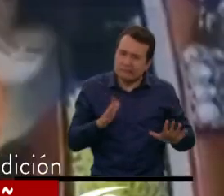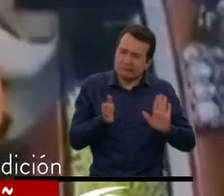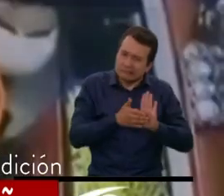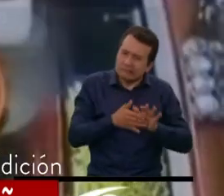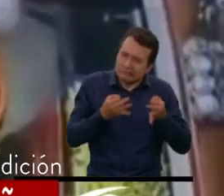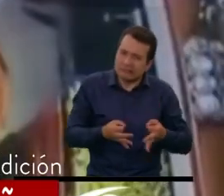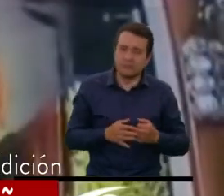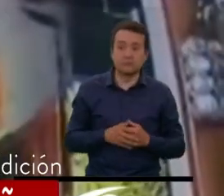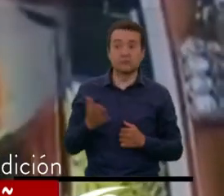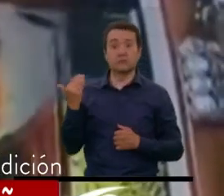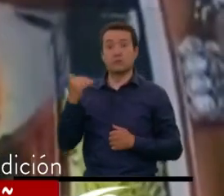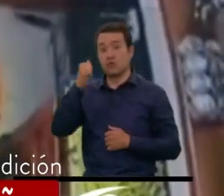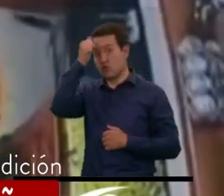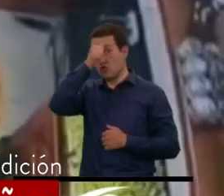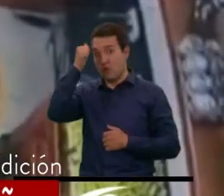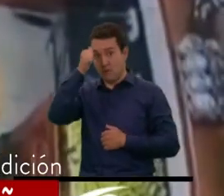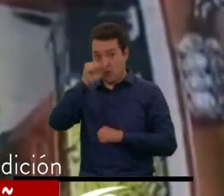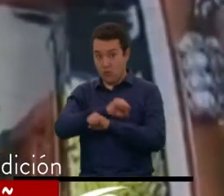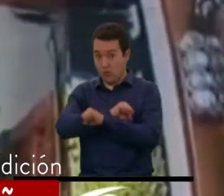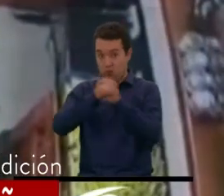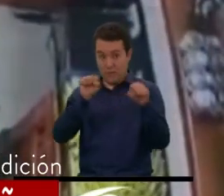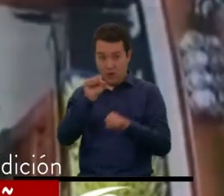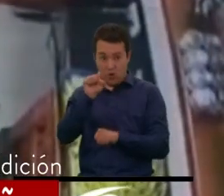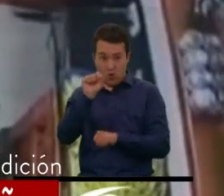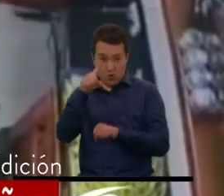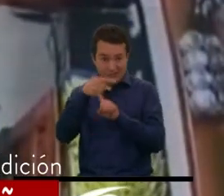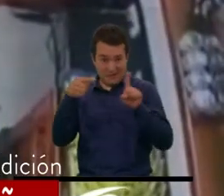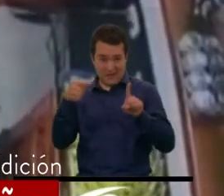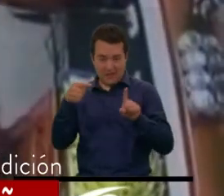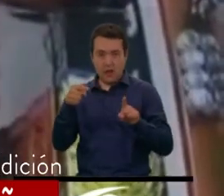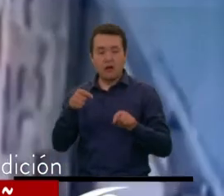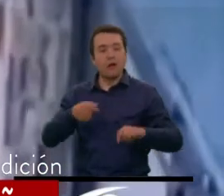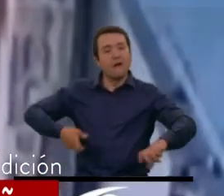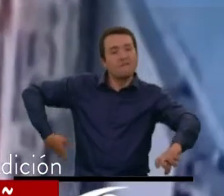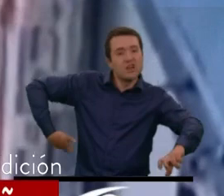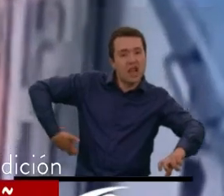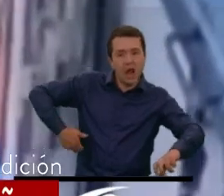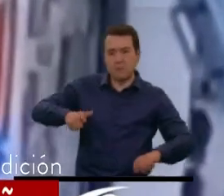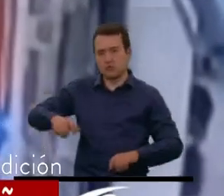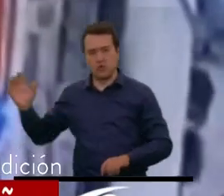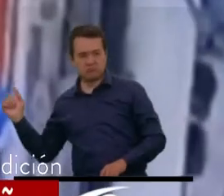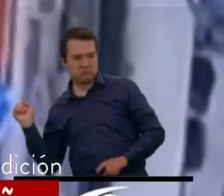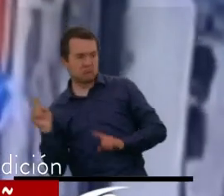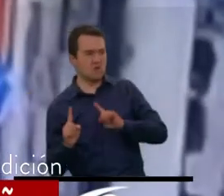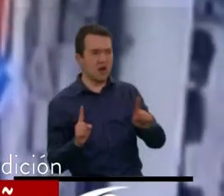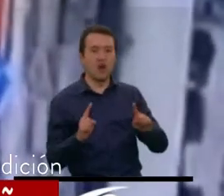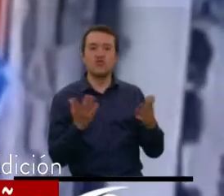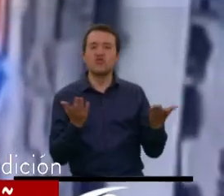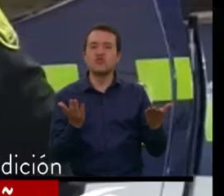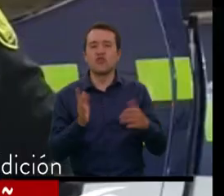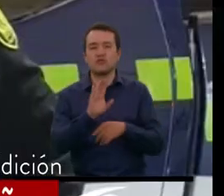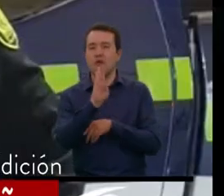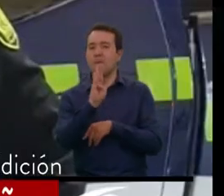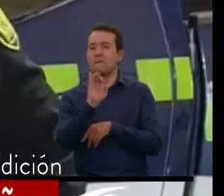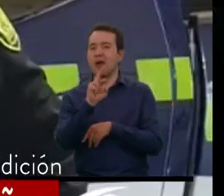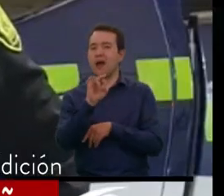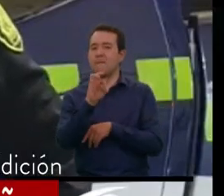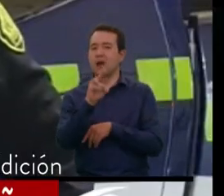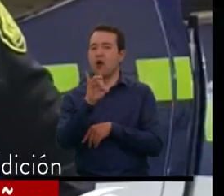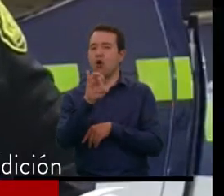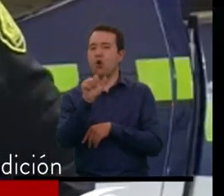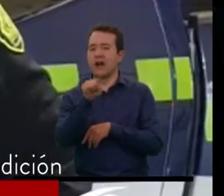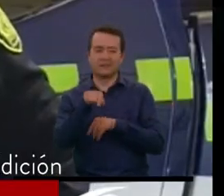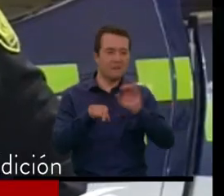hombres fuertemente armados ingresaron a un billar ubicado en el corregimiento de Altaquer, Barbacoas, en el Pacífico nariñense. Se presenta un